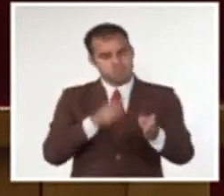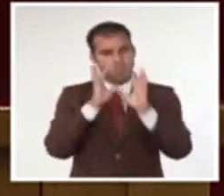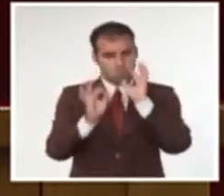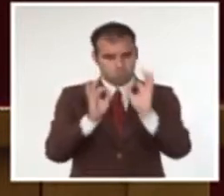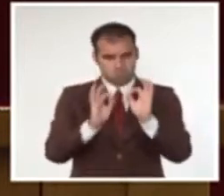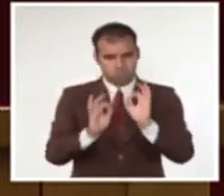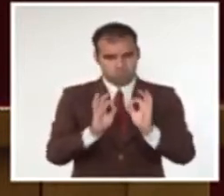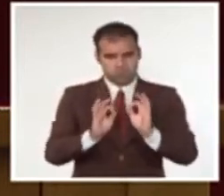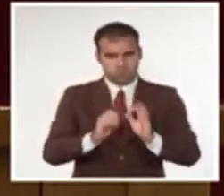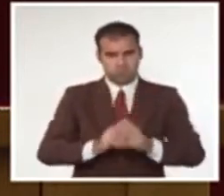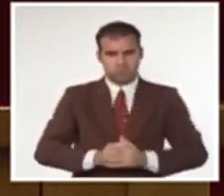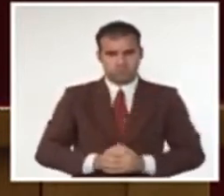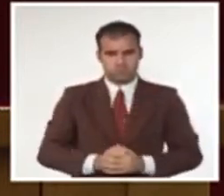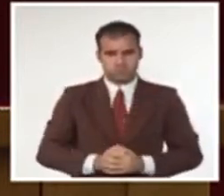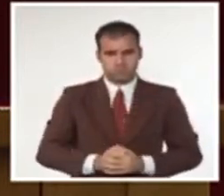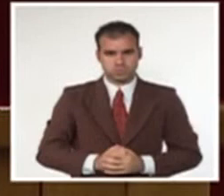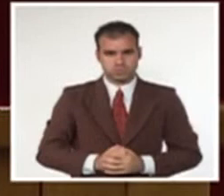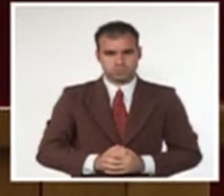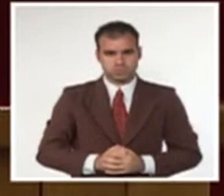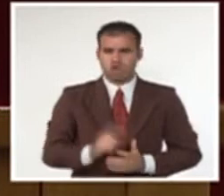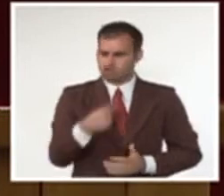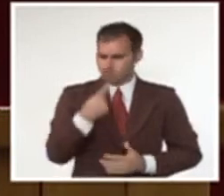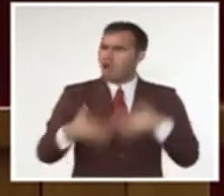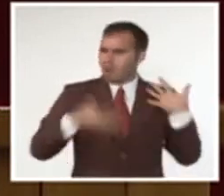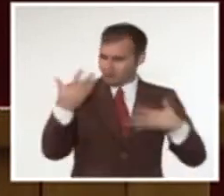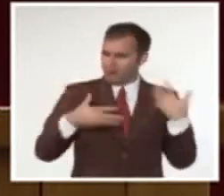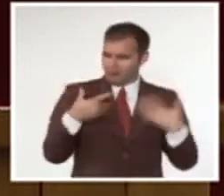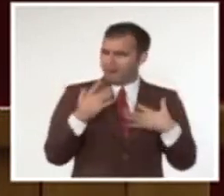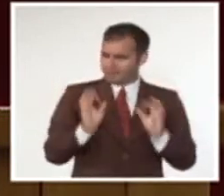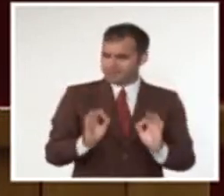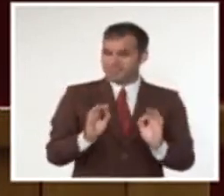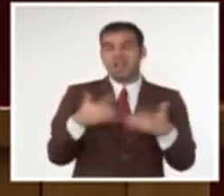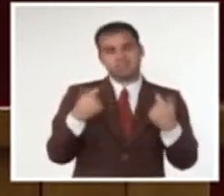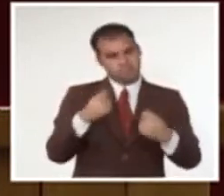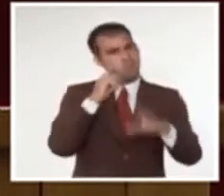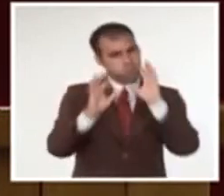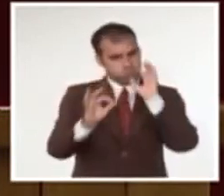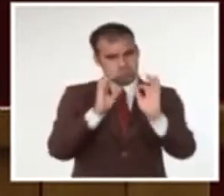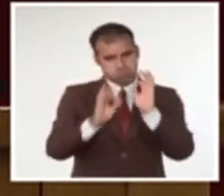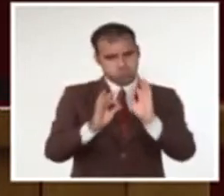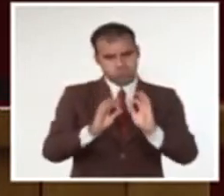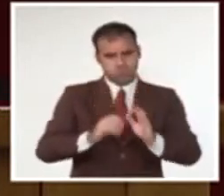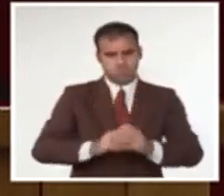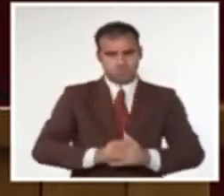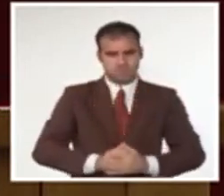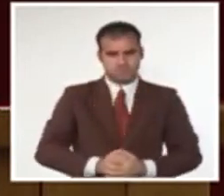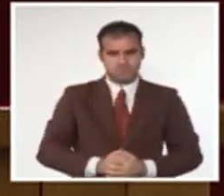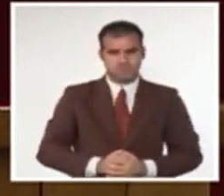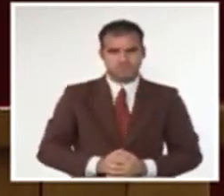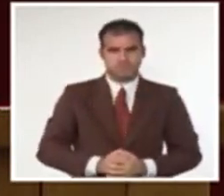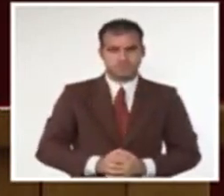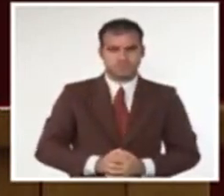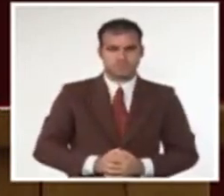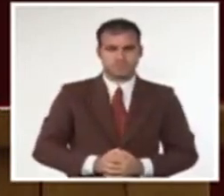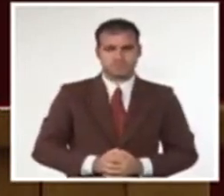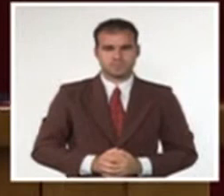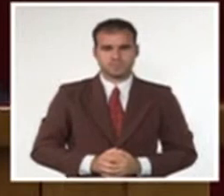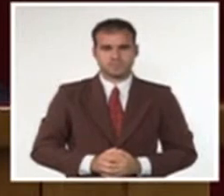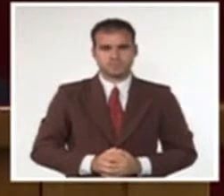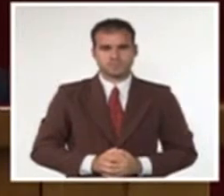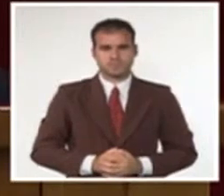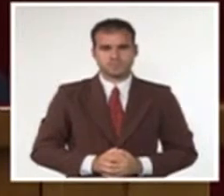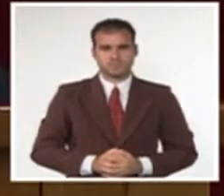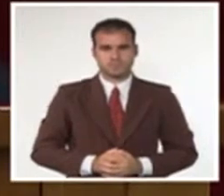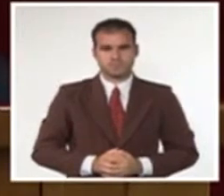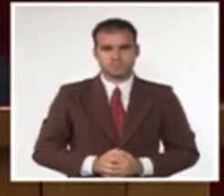prudencia. Que el exceso de entusiasmo no nos robe las alegrías del año que viene. Al hacer un balance